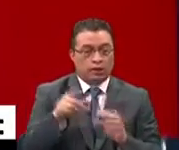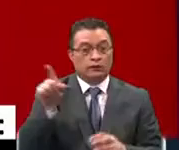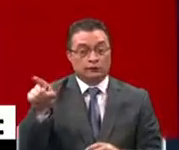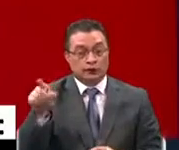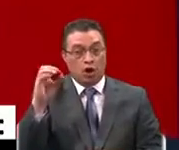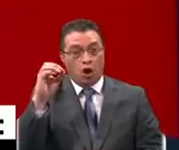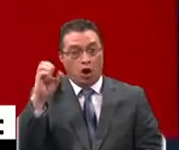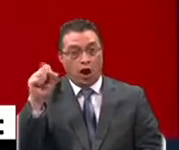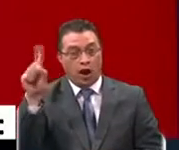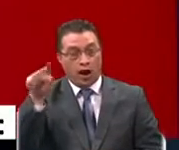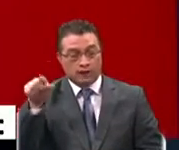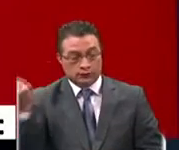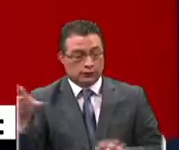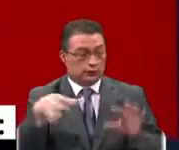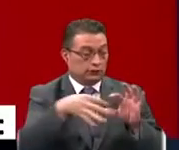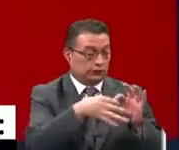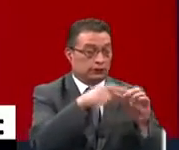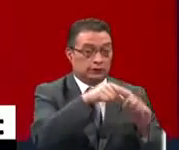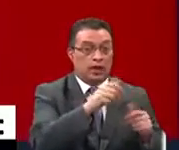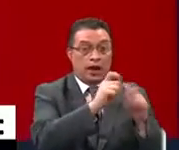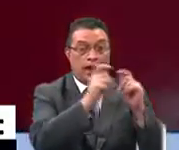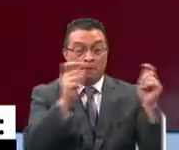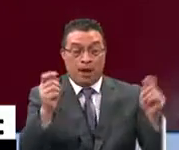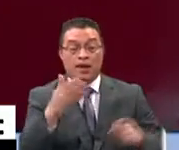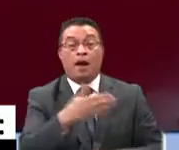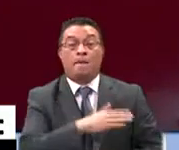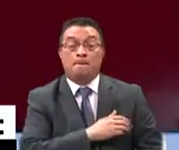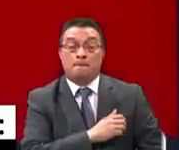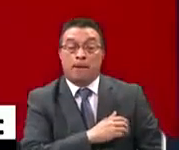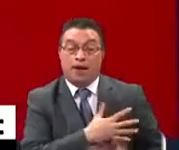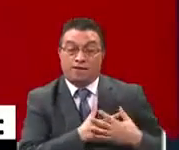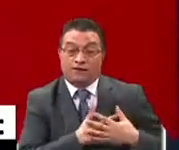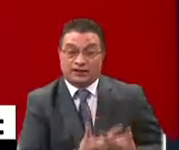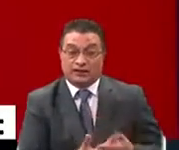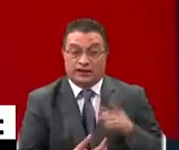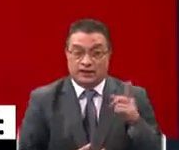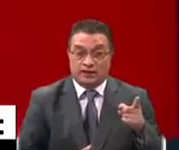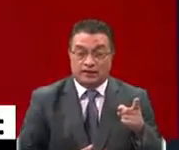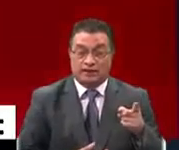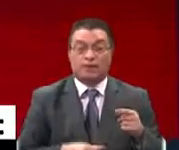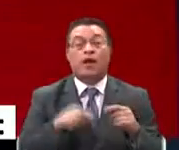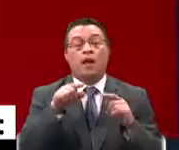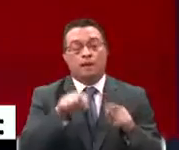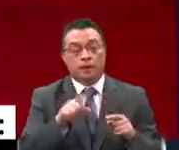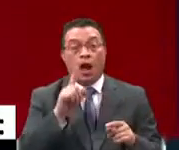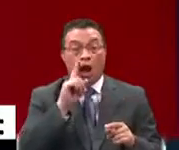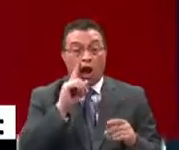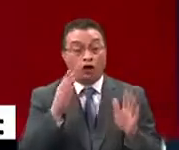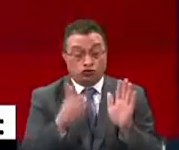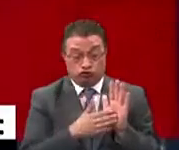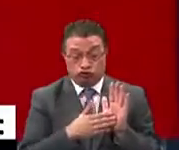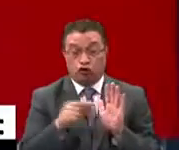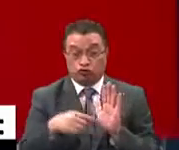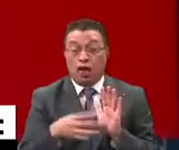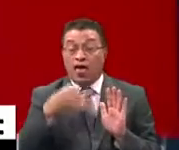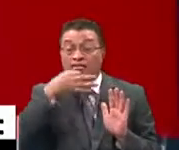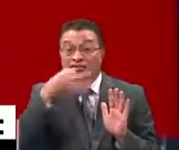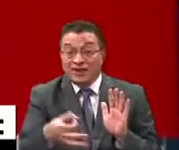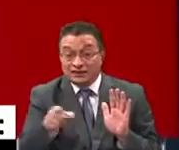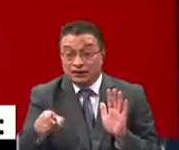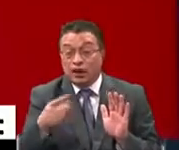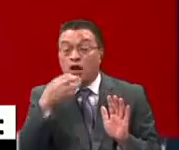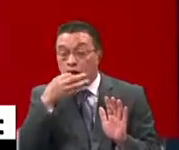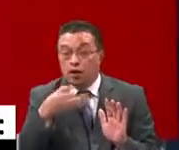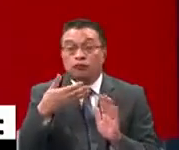caso de esa empresa con la campaña de la presidenta Bachelet. No formalizada en ese sentido. No, y por lo tanto, hay antecedentes. Hay antecedentes que dicen que alguien va a